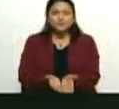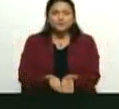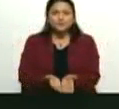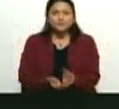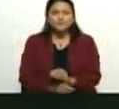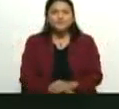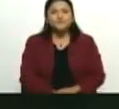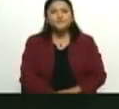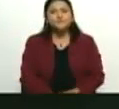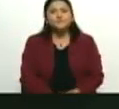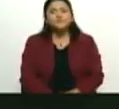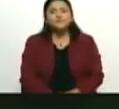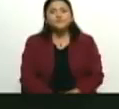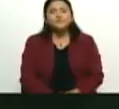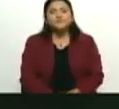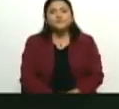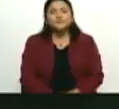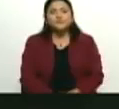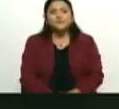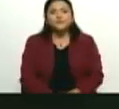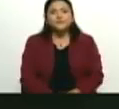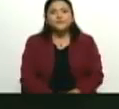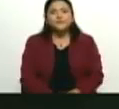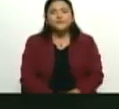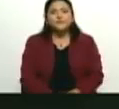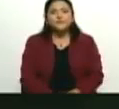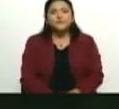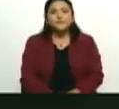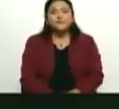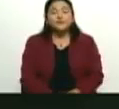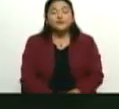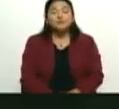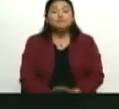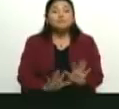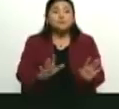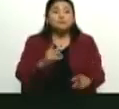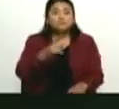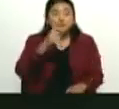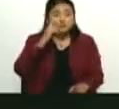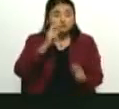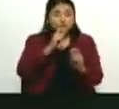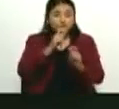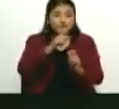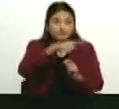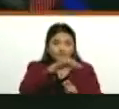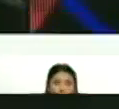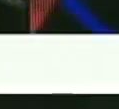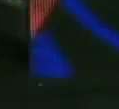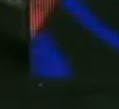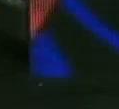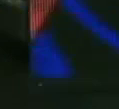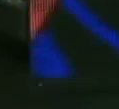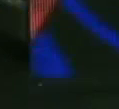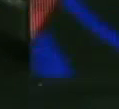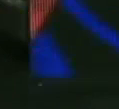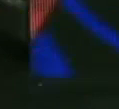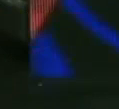Que lo que ocurre en un sitio se sepa inmediatamente en cualquier lugar del mundo. Que seamos capaces de